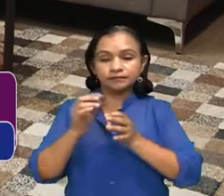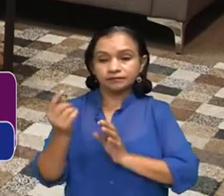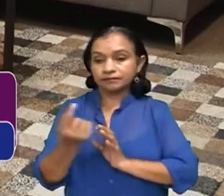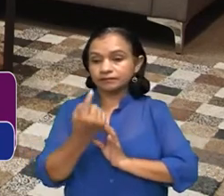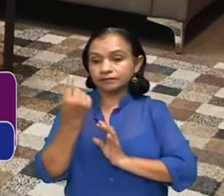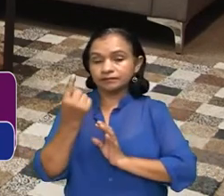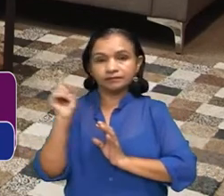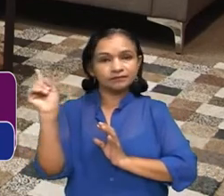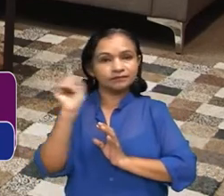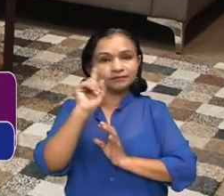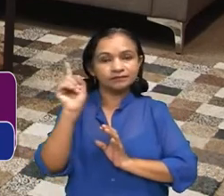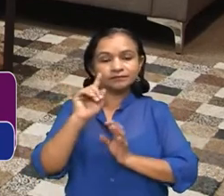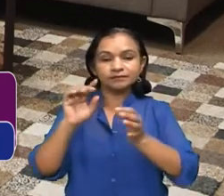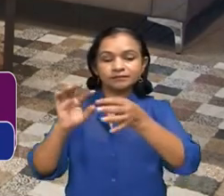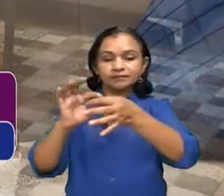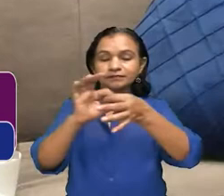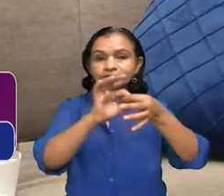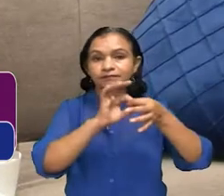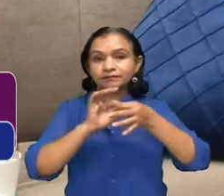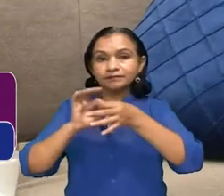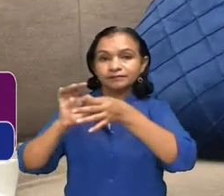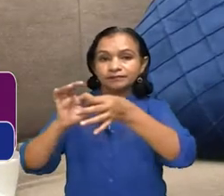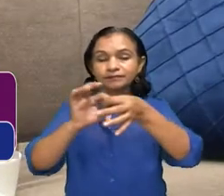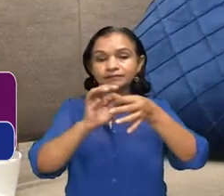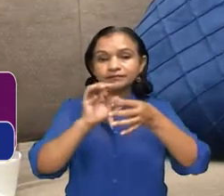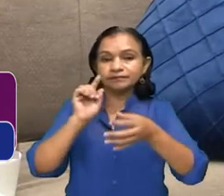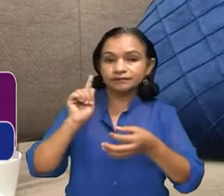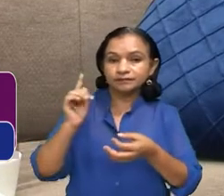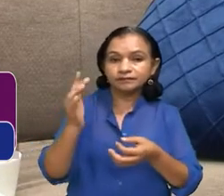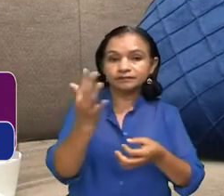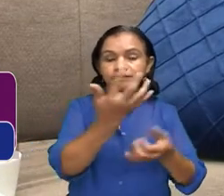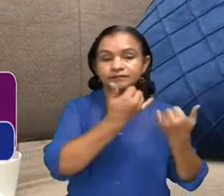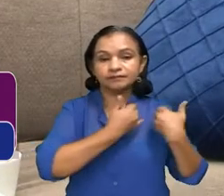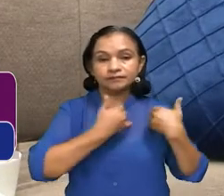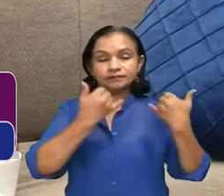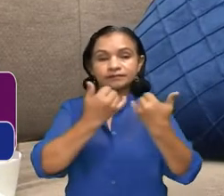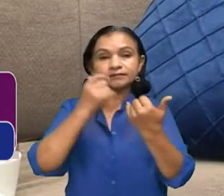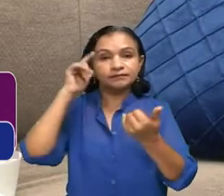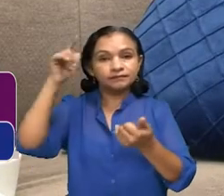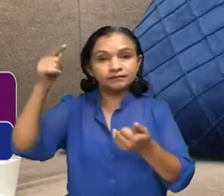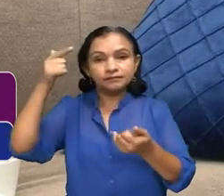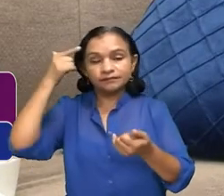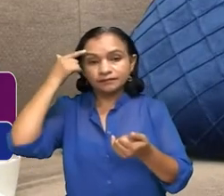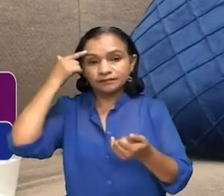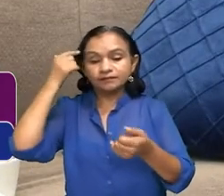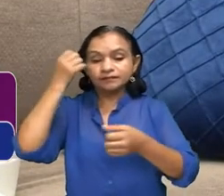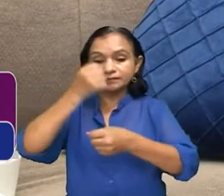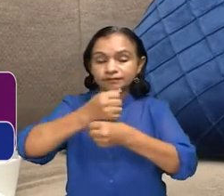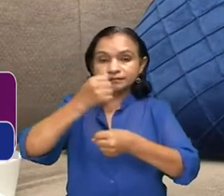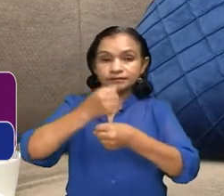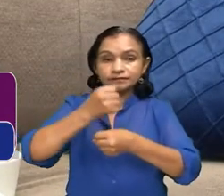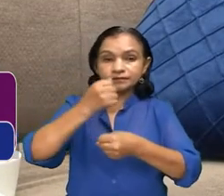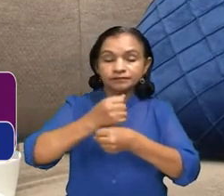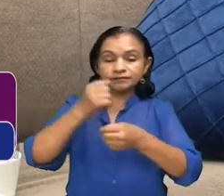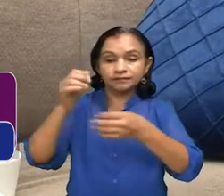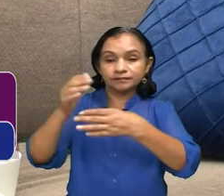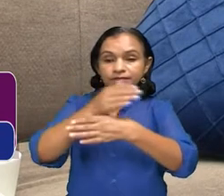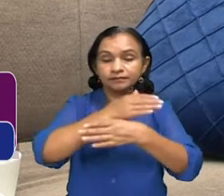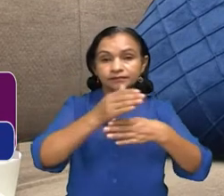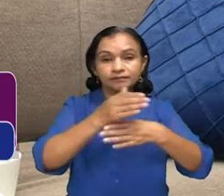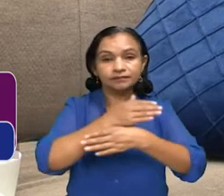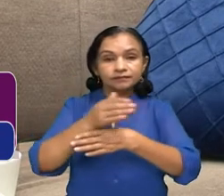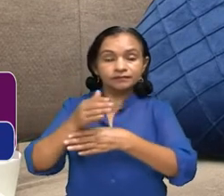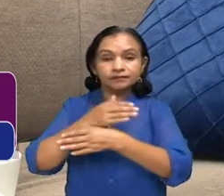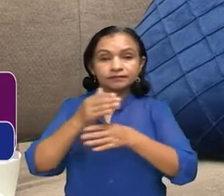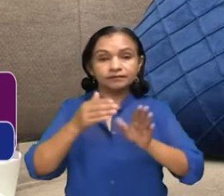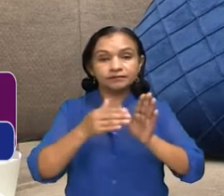este modelo. Aquí lo que se pretende es que todas las instituciones gubernamentales, ¿verdad?, que trabajen de una u otra forma con el